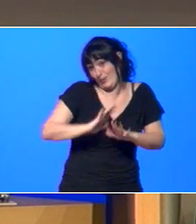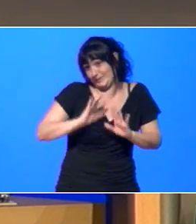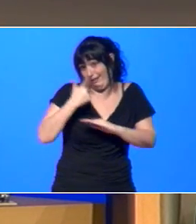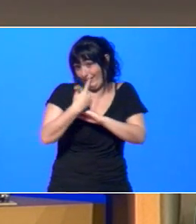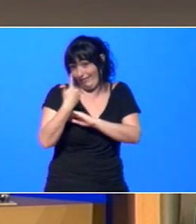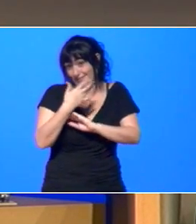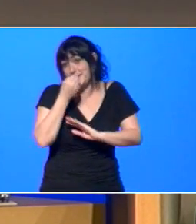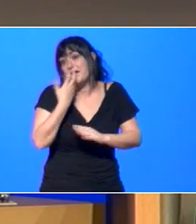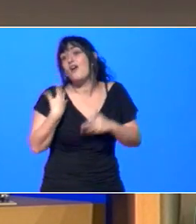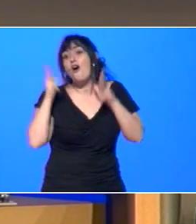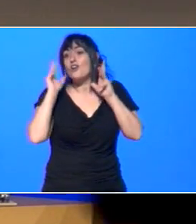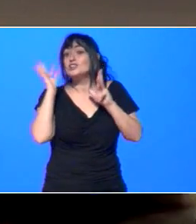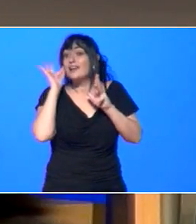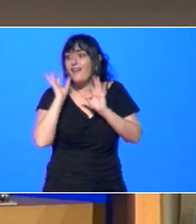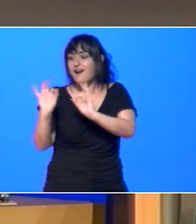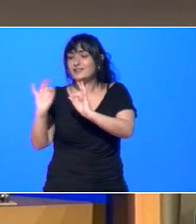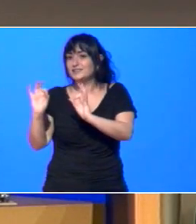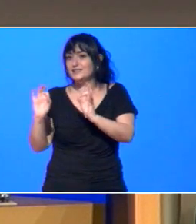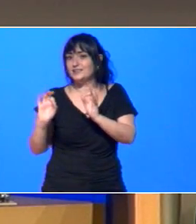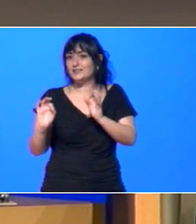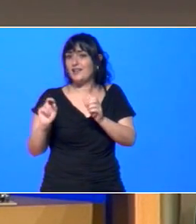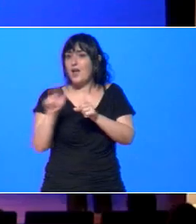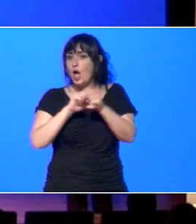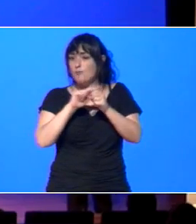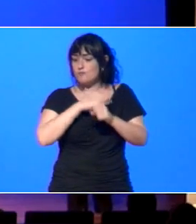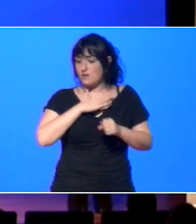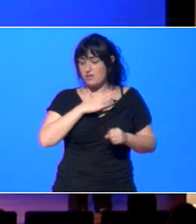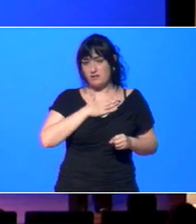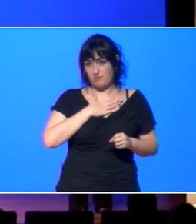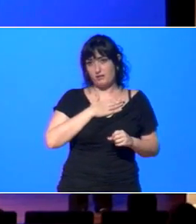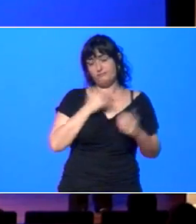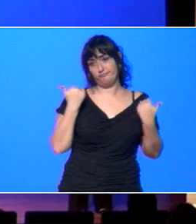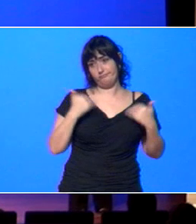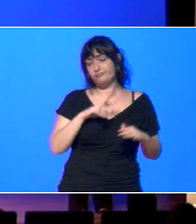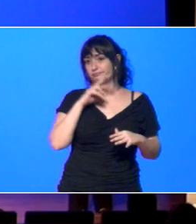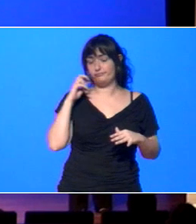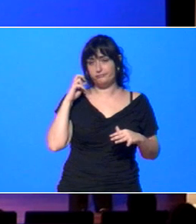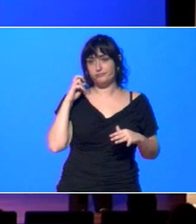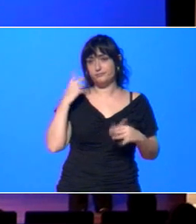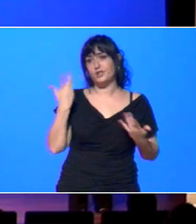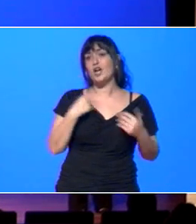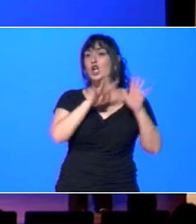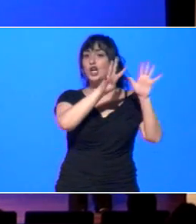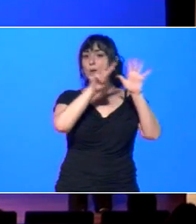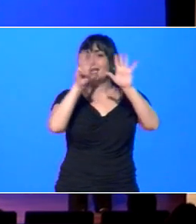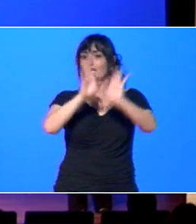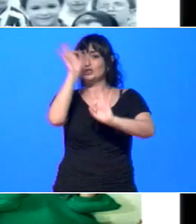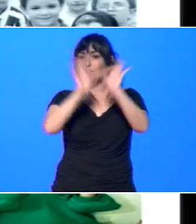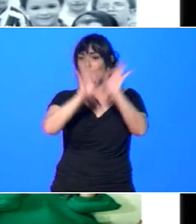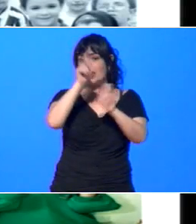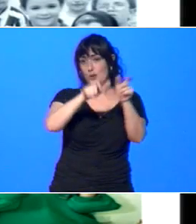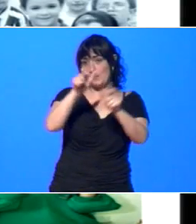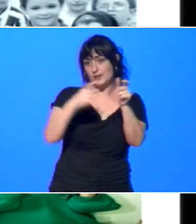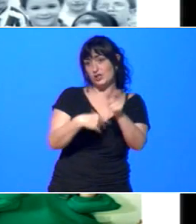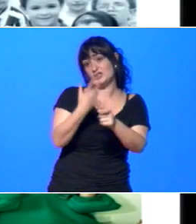así en mi comunidad autónoma, pero no basta con señalar que el 98% de los chavales con necesidades